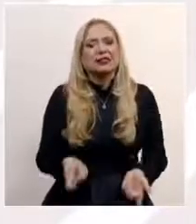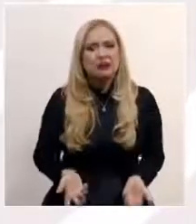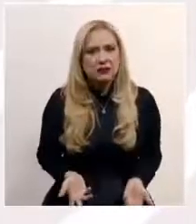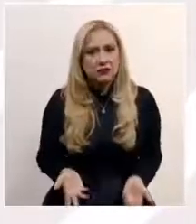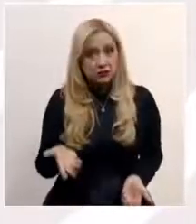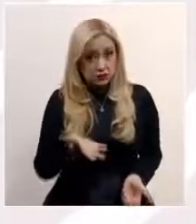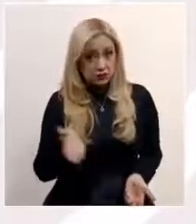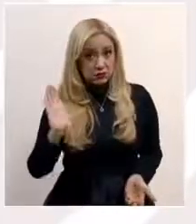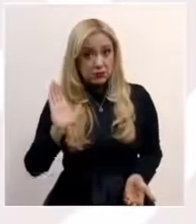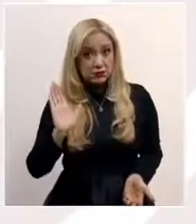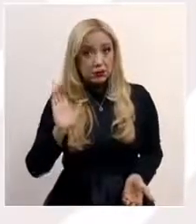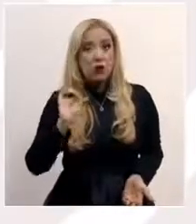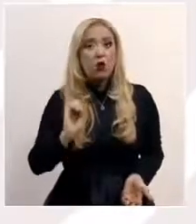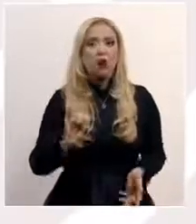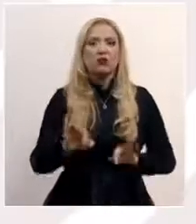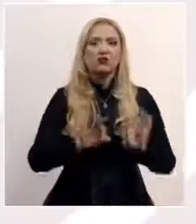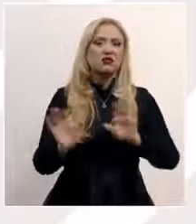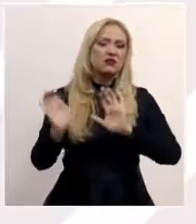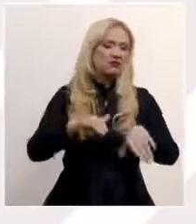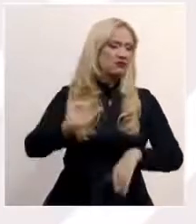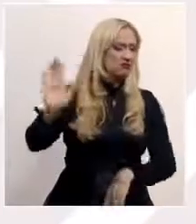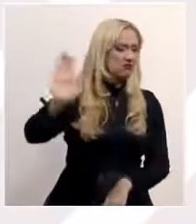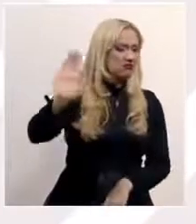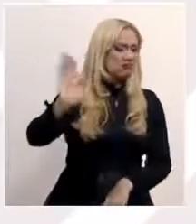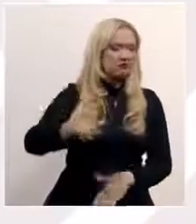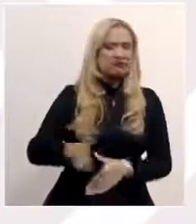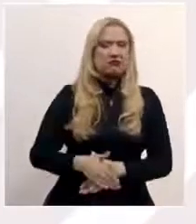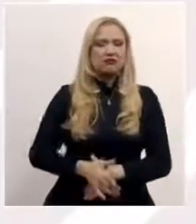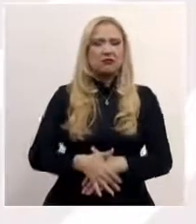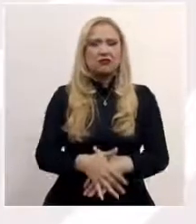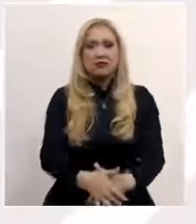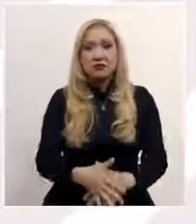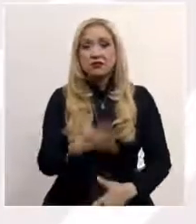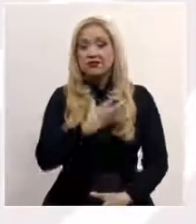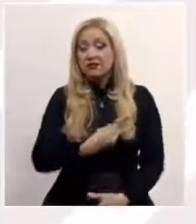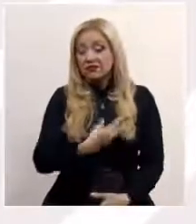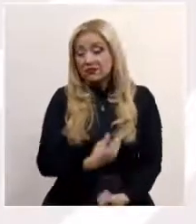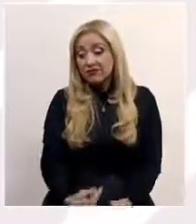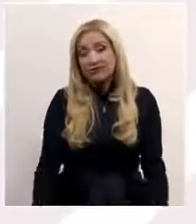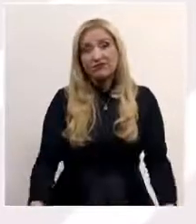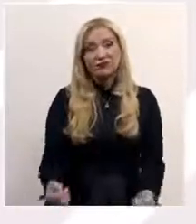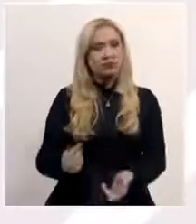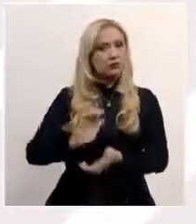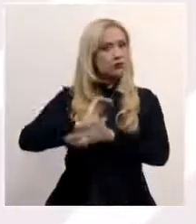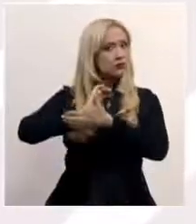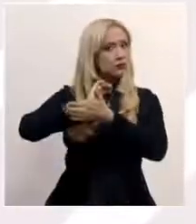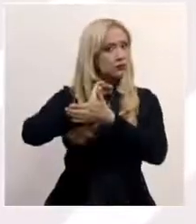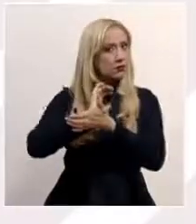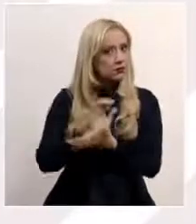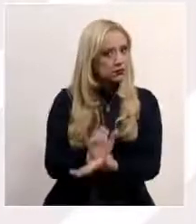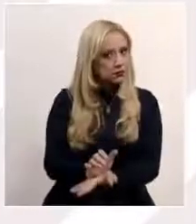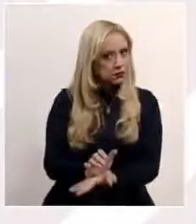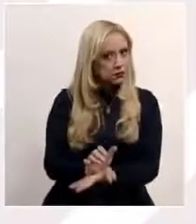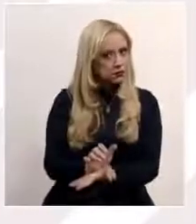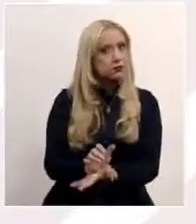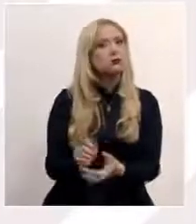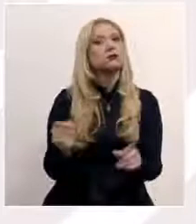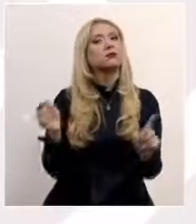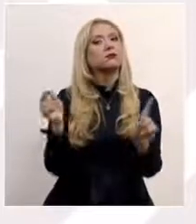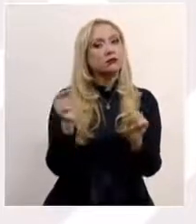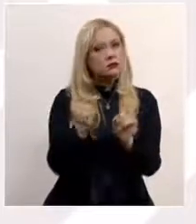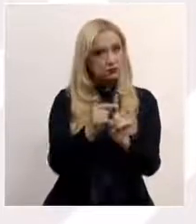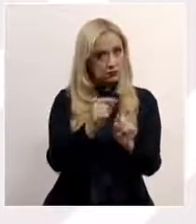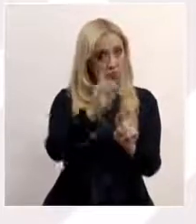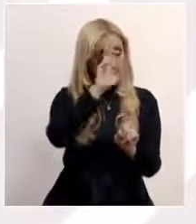despedir o no contratar a una mujer por estar embarazada o por ser madre es discriminación, tal cual está